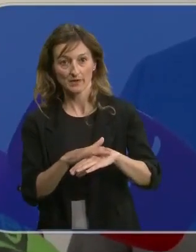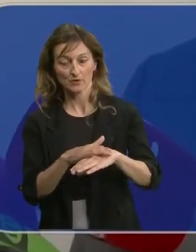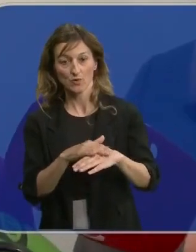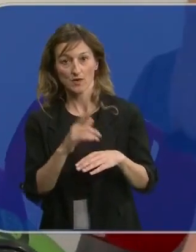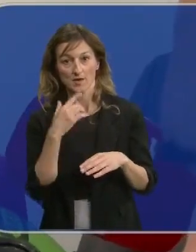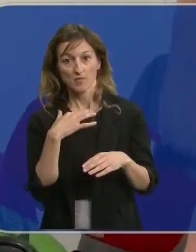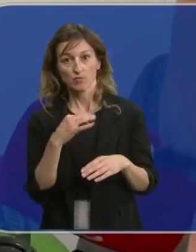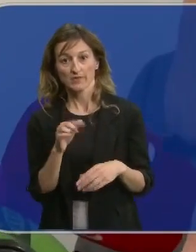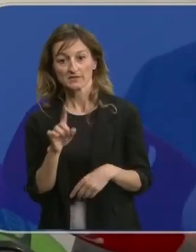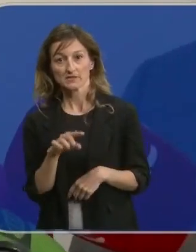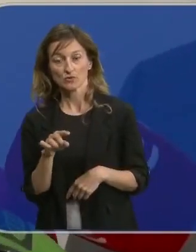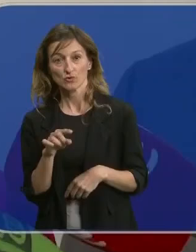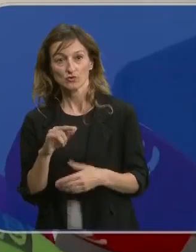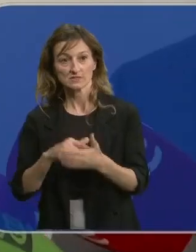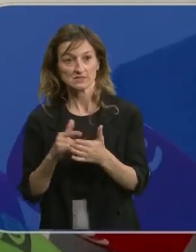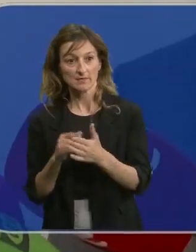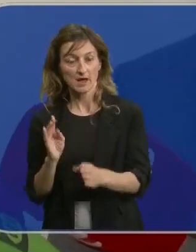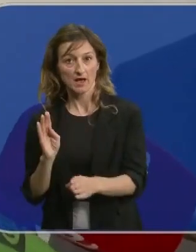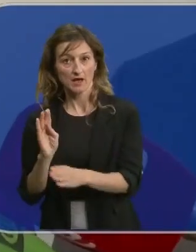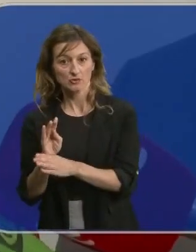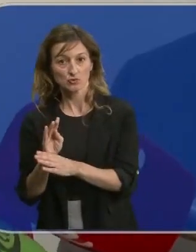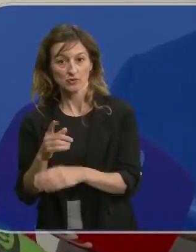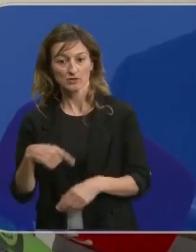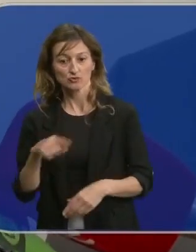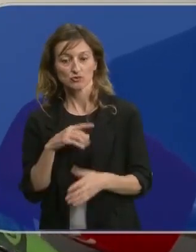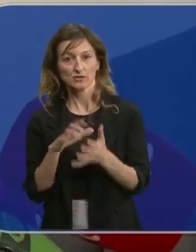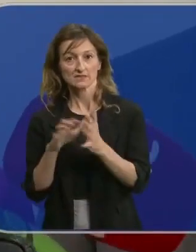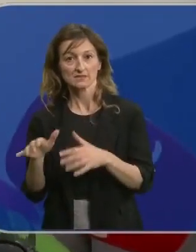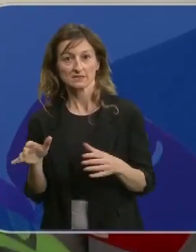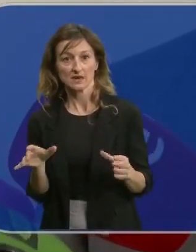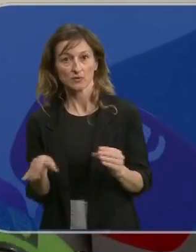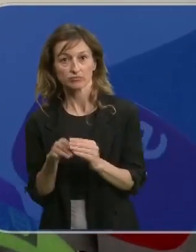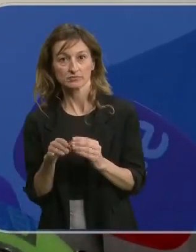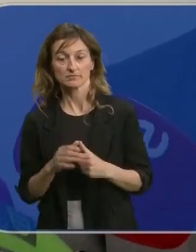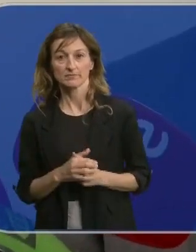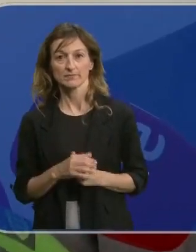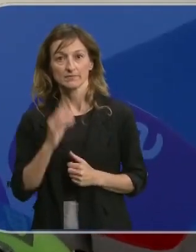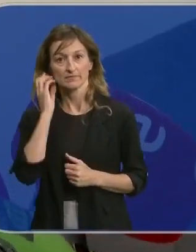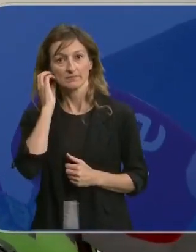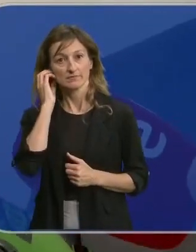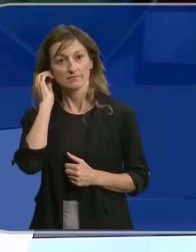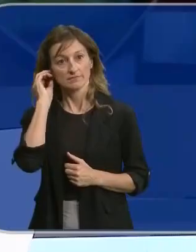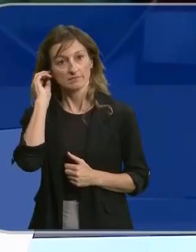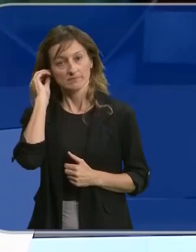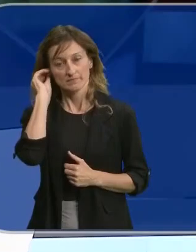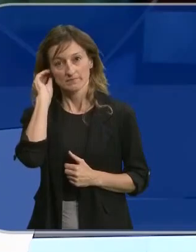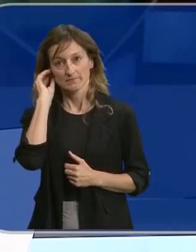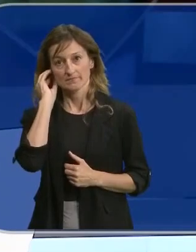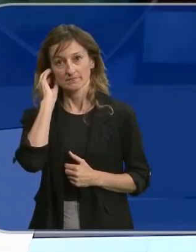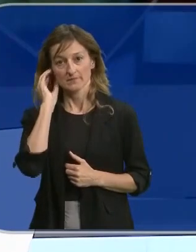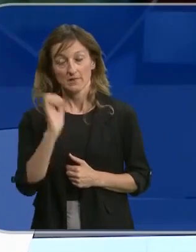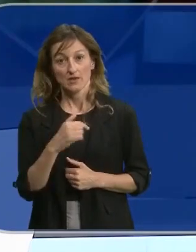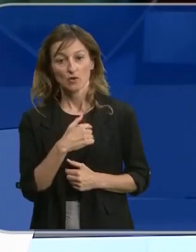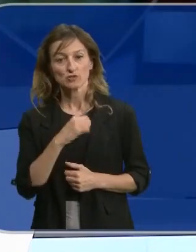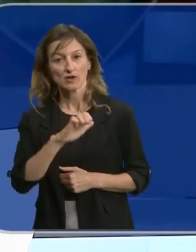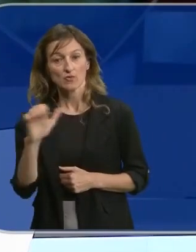cómo se atab iliza con el sistema con las ayudas que nosotros estamos dando y y proporcionando la comisión